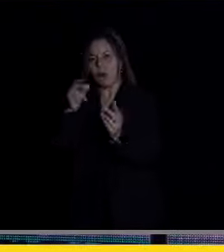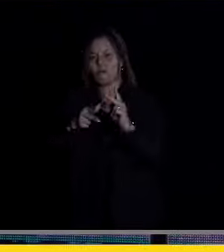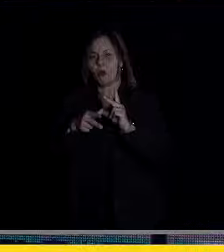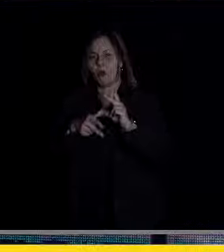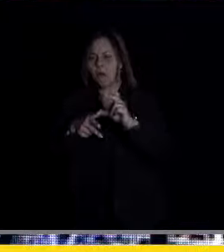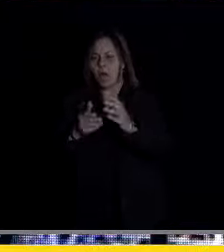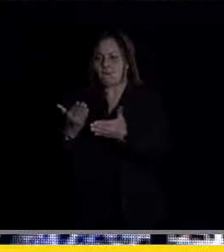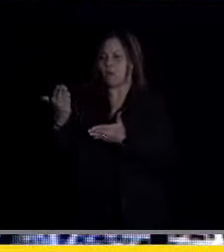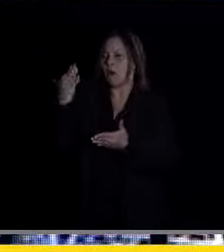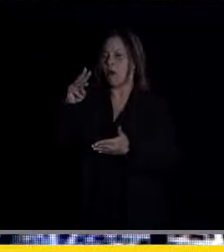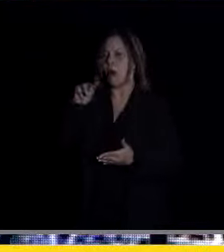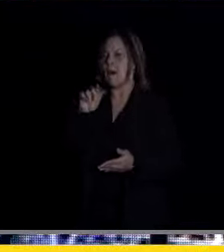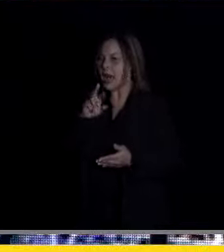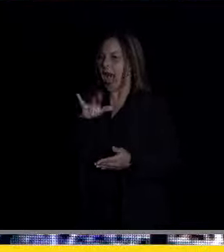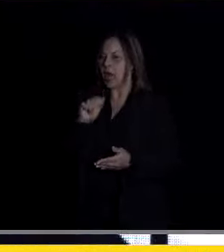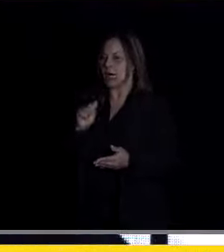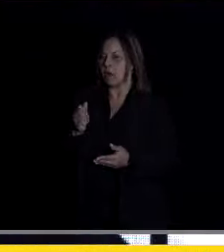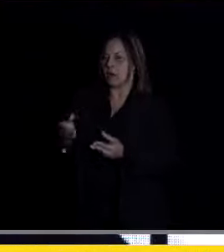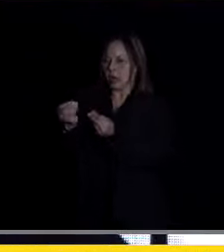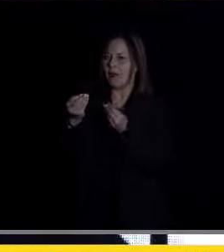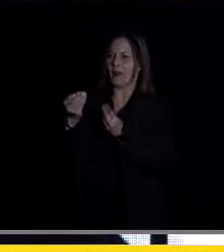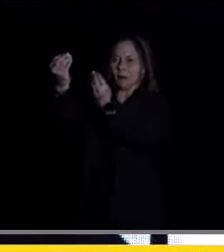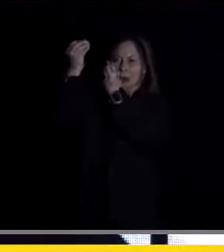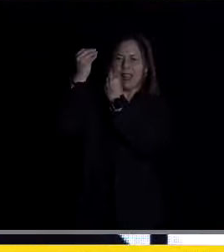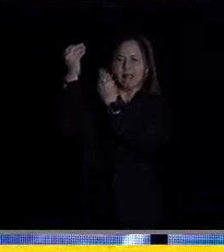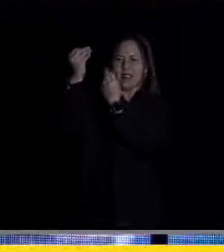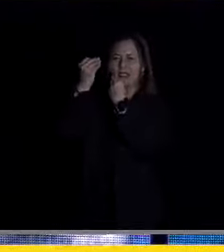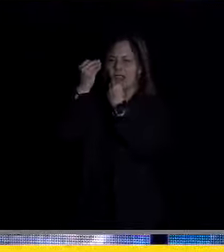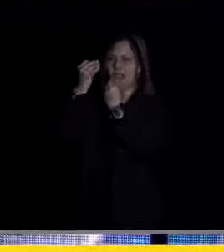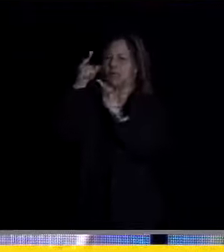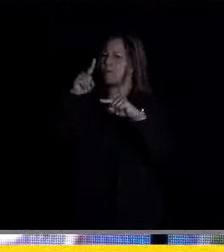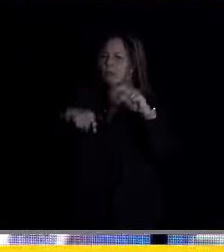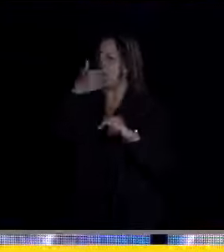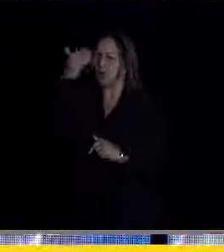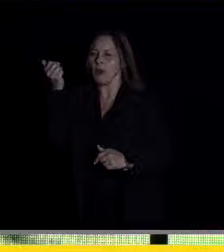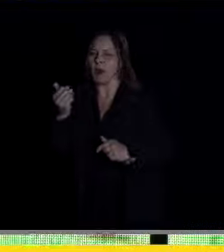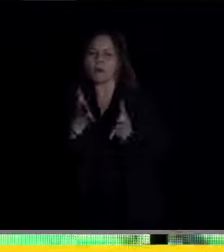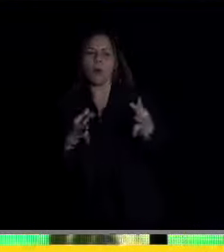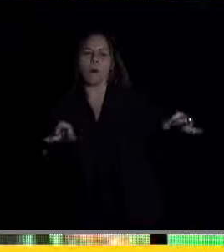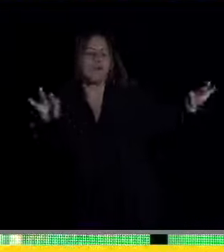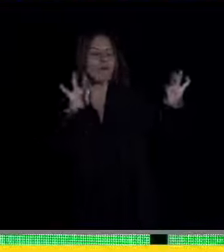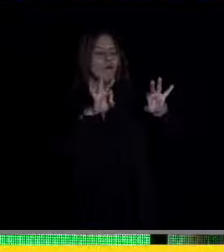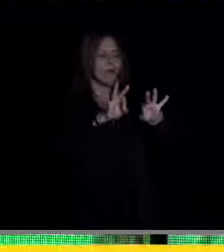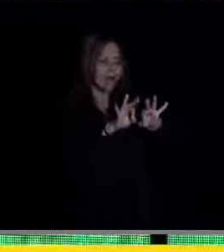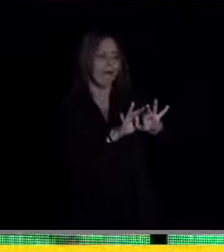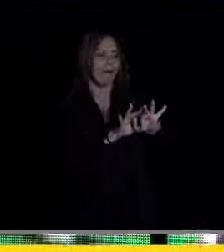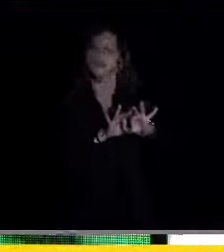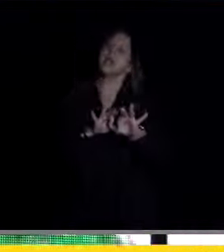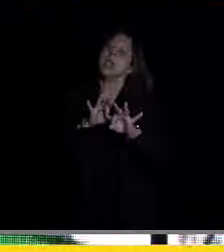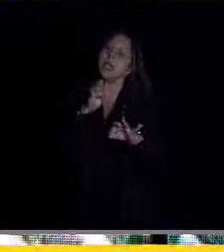desastroso huracán María nos había dejado una lección imposible de olvidar. Y lo más importante era y